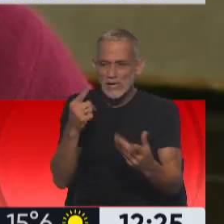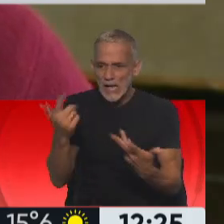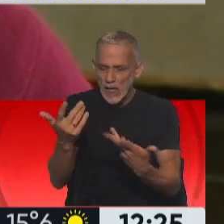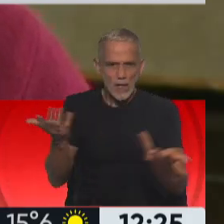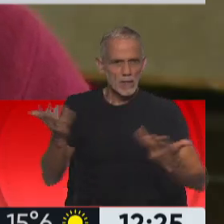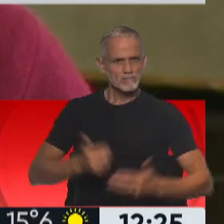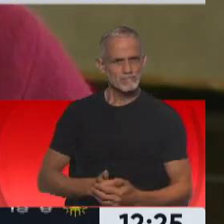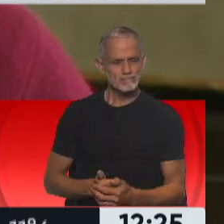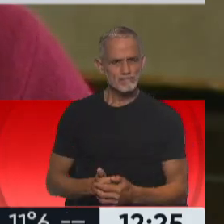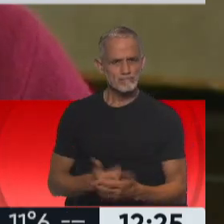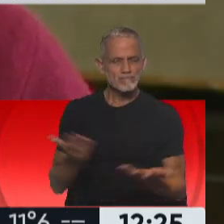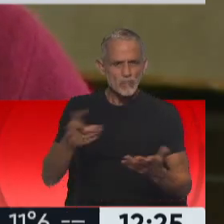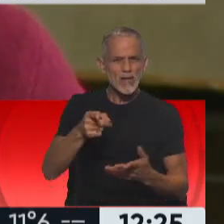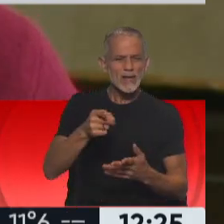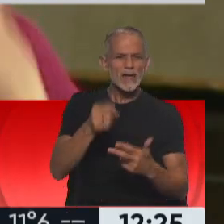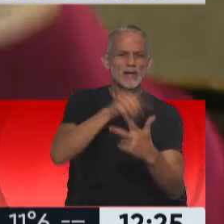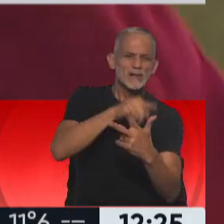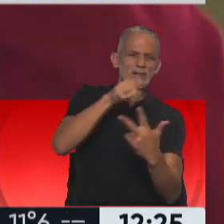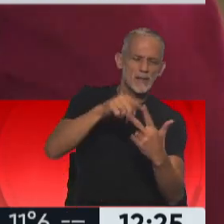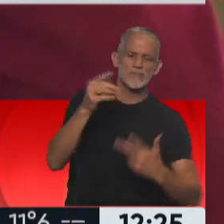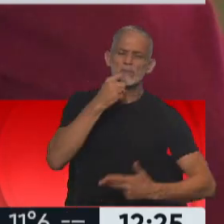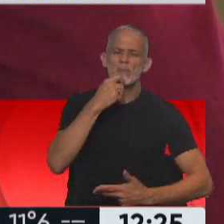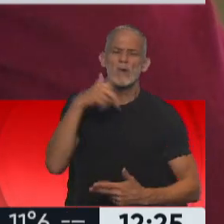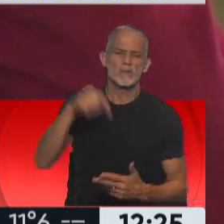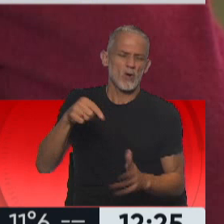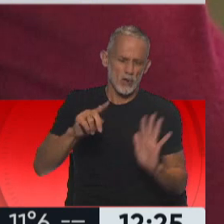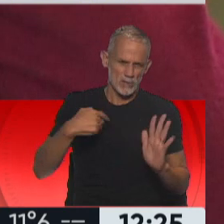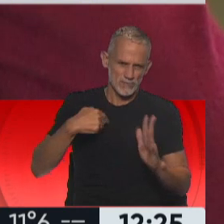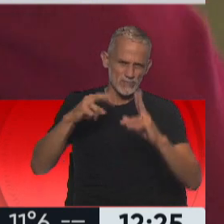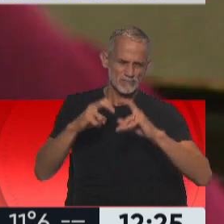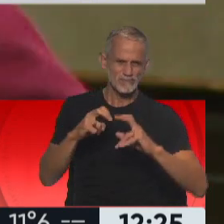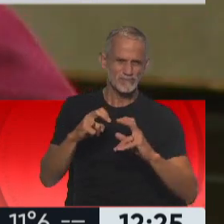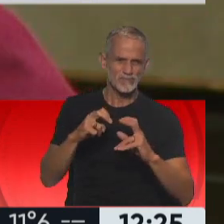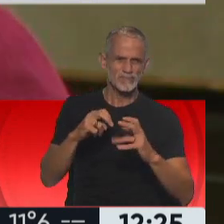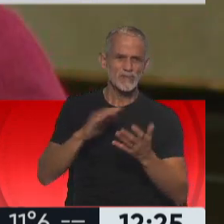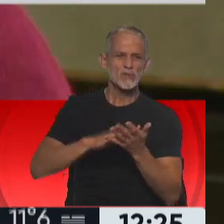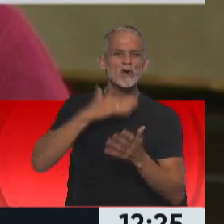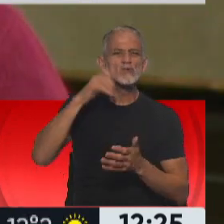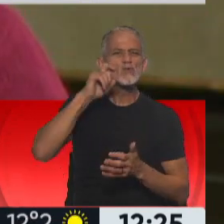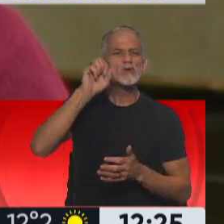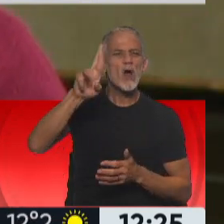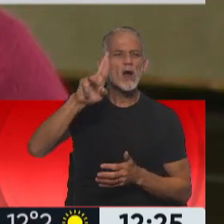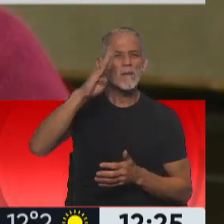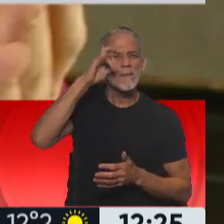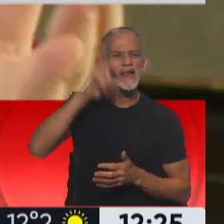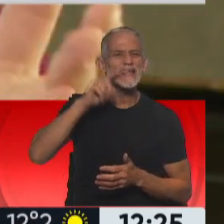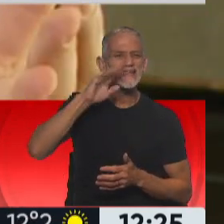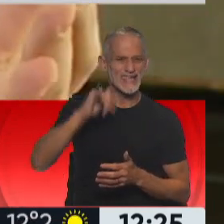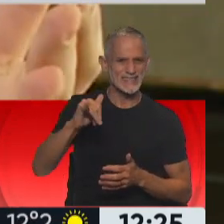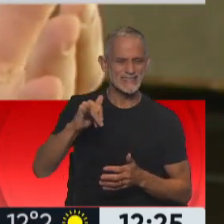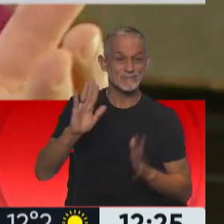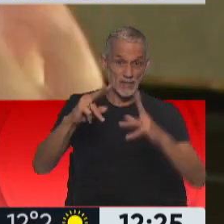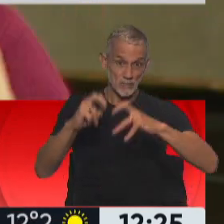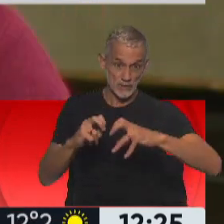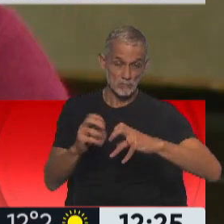En otros casos lo que pasa, yo por ejemplo, hoy por hoy estoy interviniendo en el caso de Junior Benítez, que es una causa